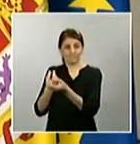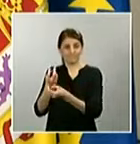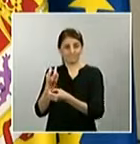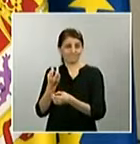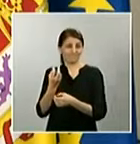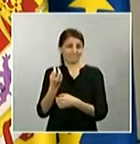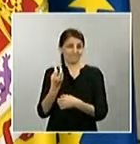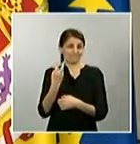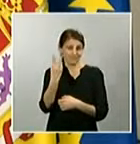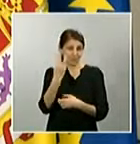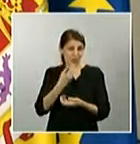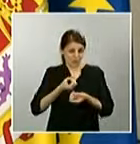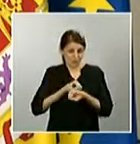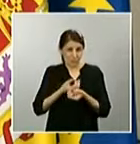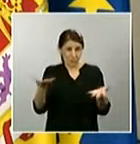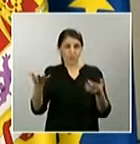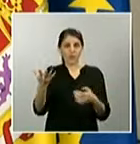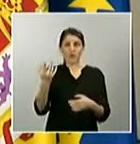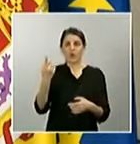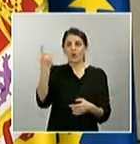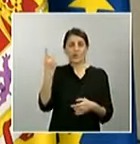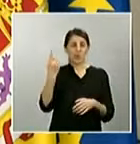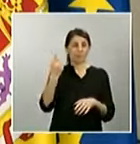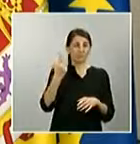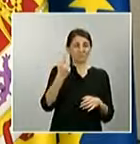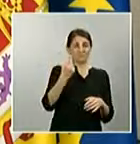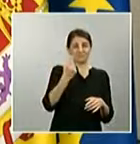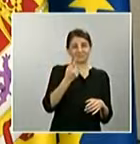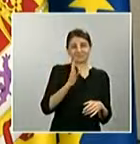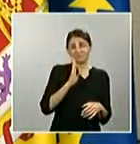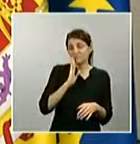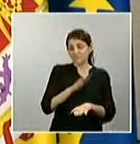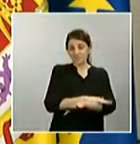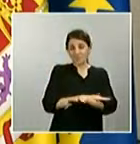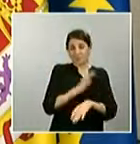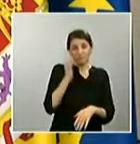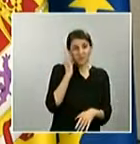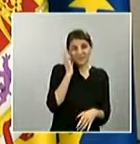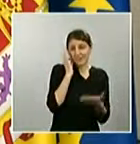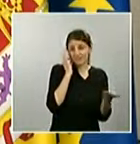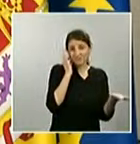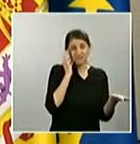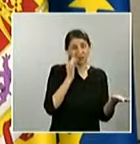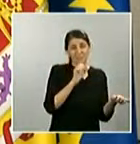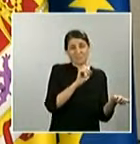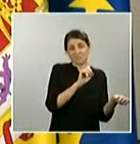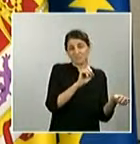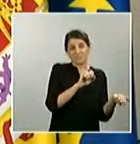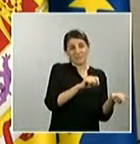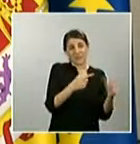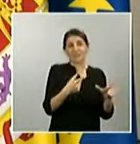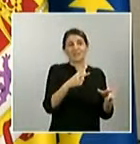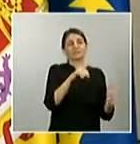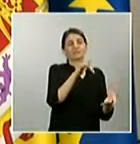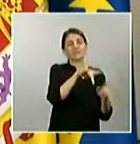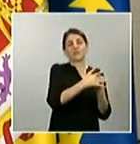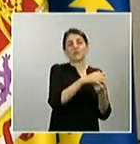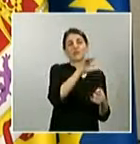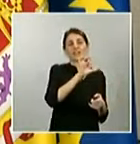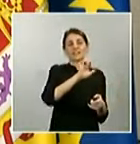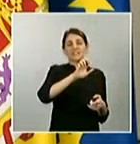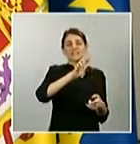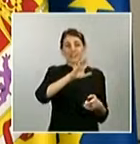planteado la ministra Díaz que es y que es muy parecido a lo que está pasando en el SEPE que es un agradecimiento a